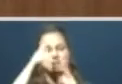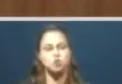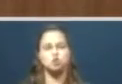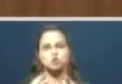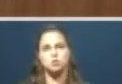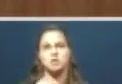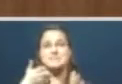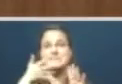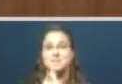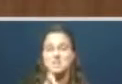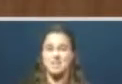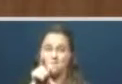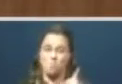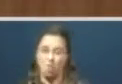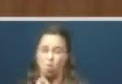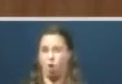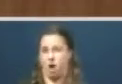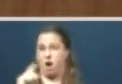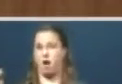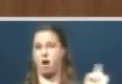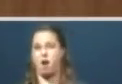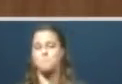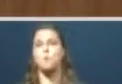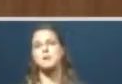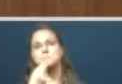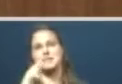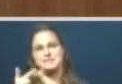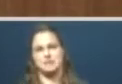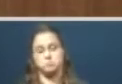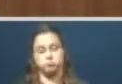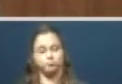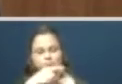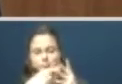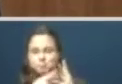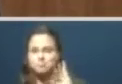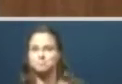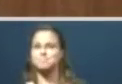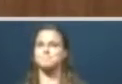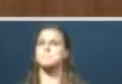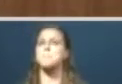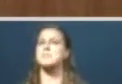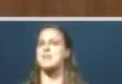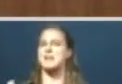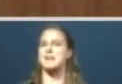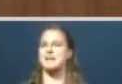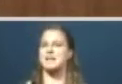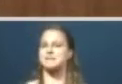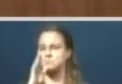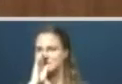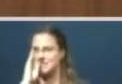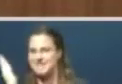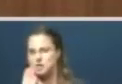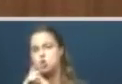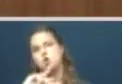cambio demográfico y el bienestar un conjunto de materias que nos llevan directamente al segundo bloque